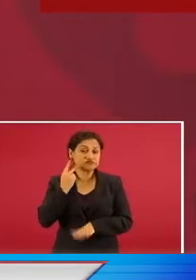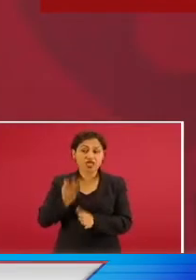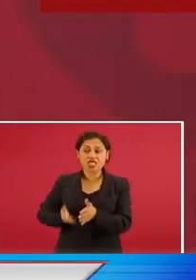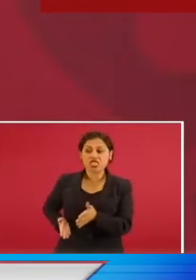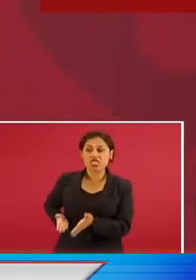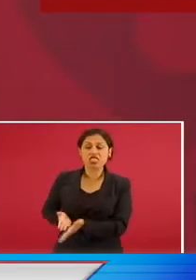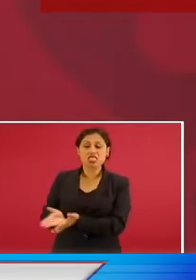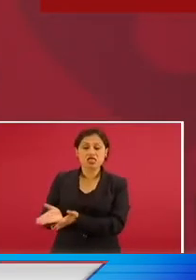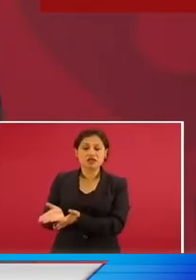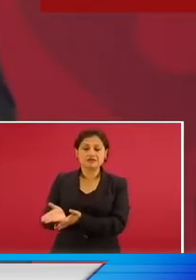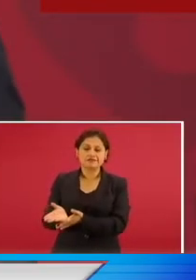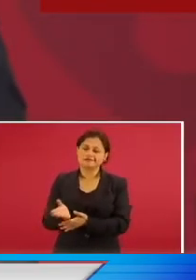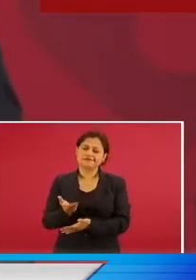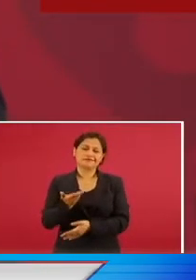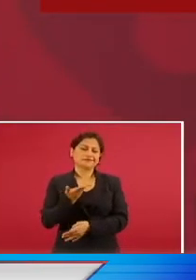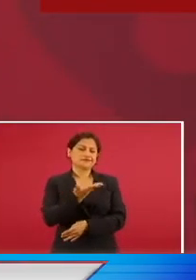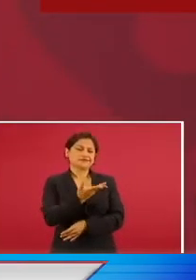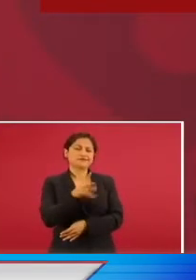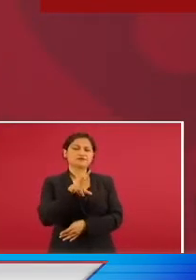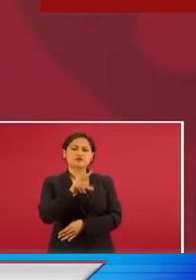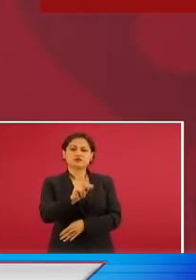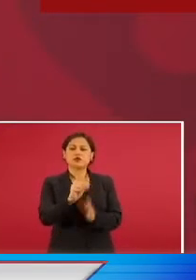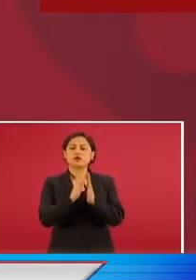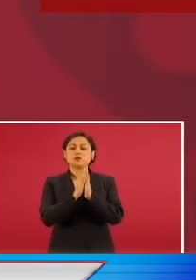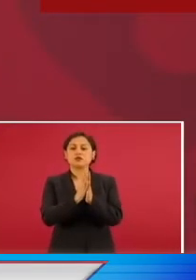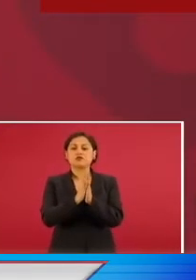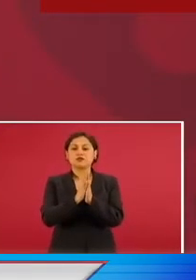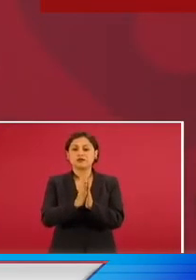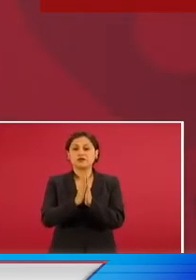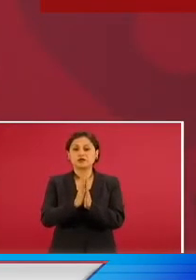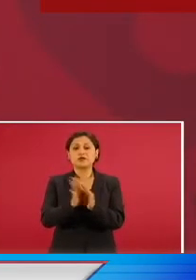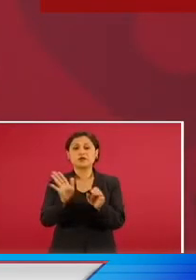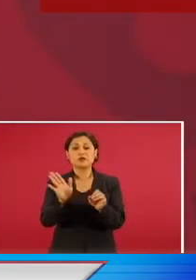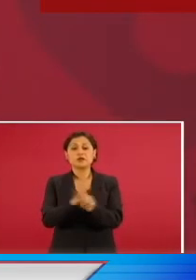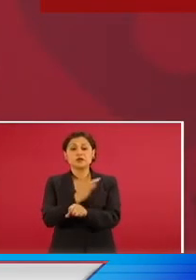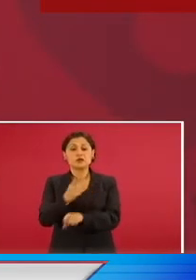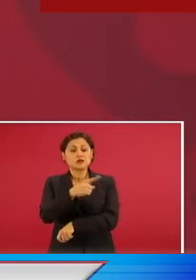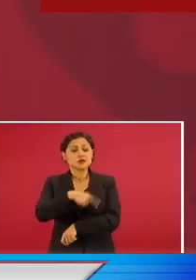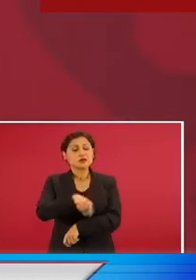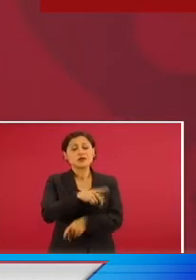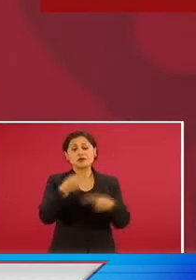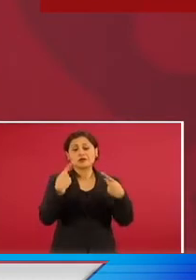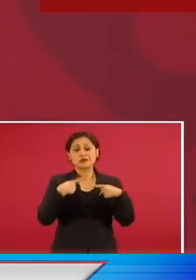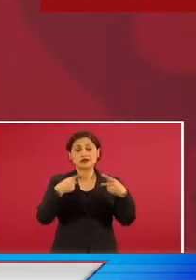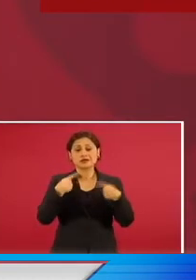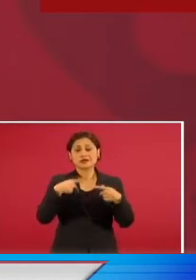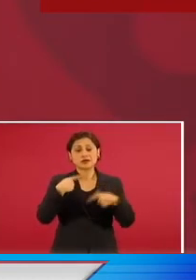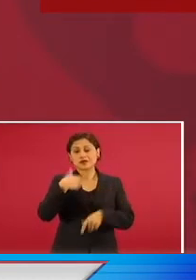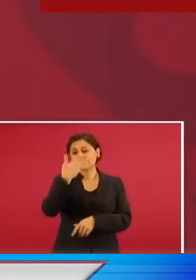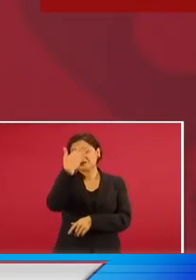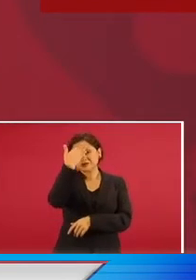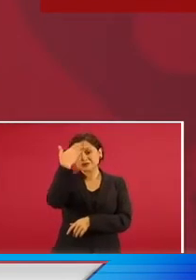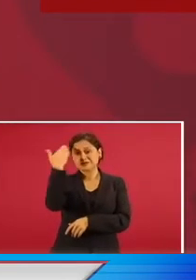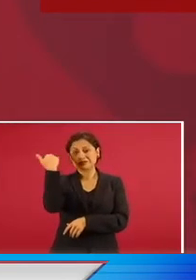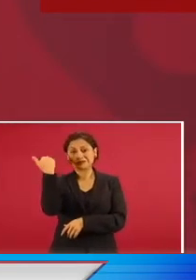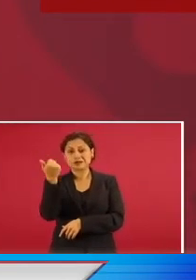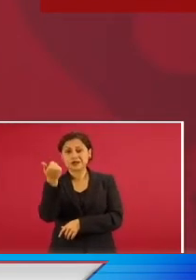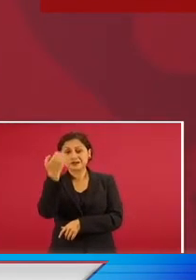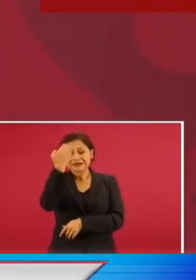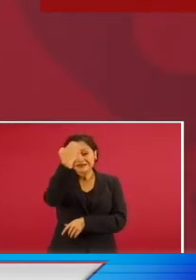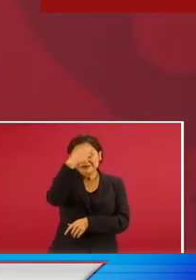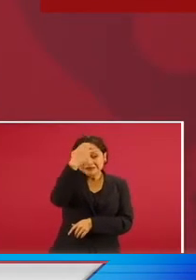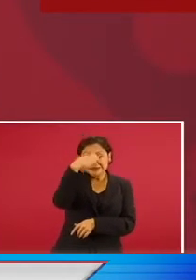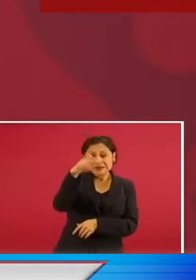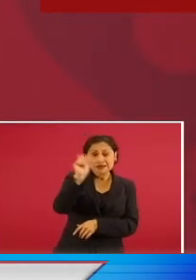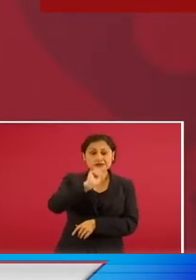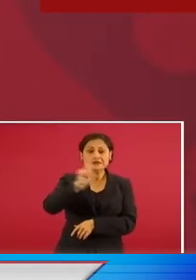El presidente firmó un decreto para que la Secretaría de Salud pueda adquirir equipo médico para hacer frente a la emergencia sanitaria que se vive, evitando de